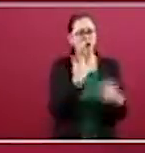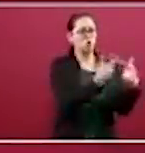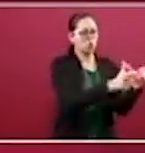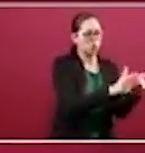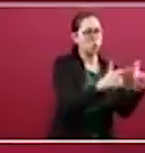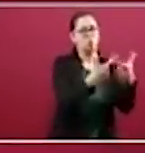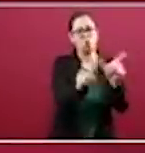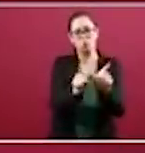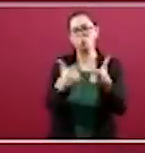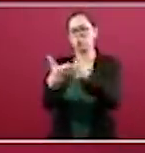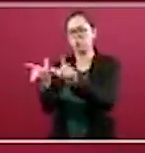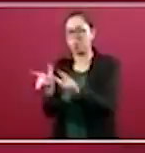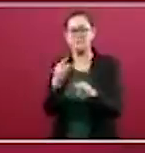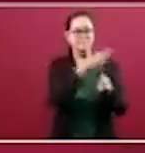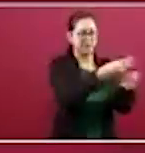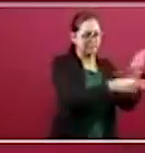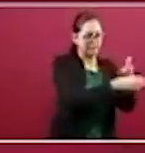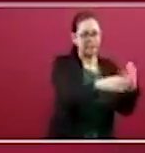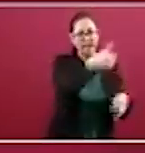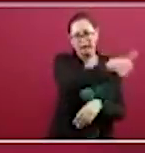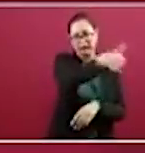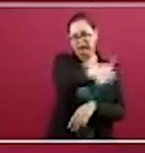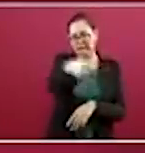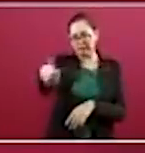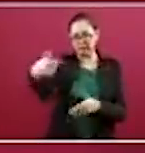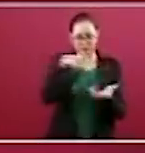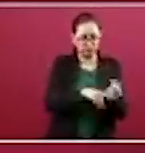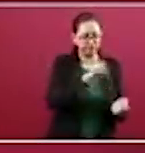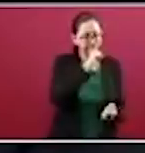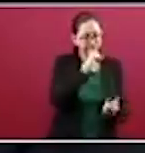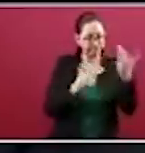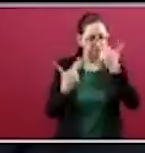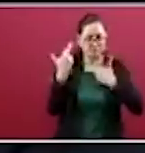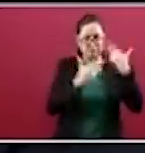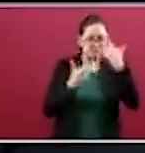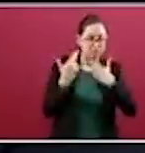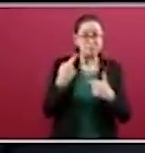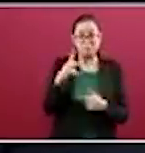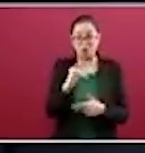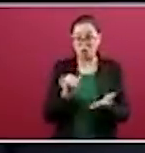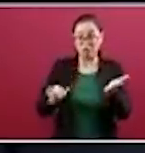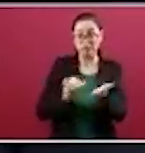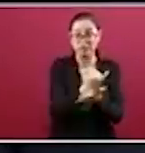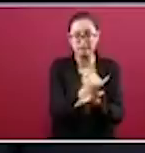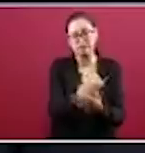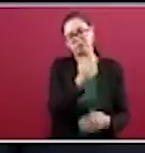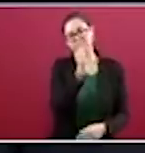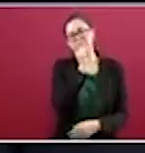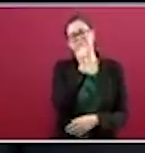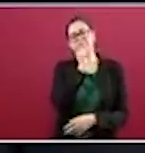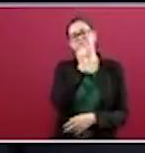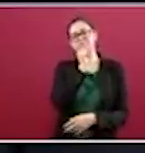materias, estamos creando precisamente los grupos que están revisando los contenidos, pero no hay una definición. Lo que en